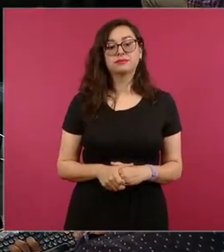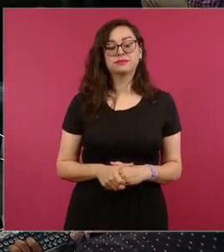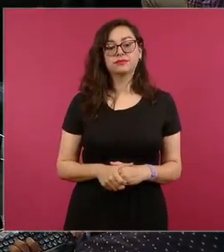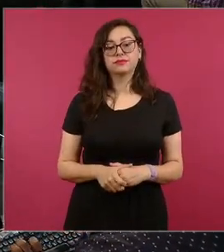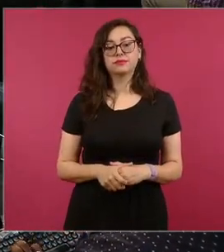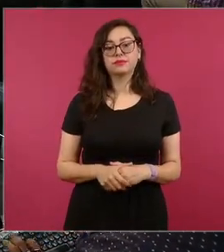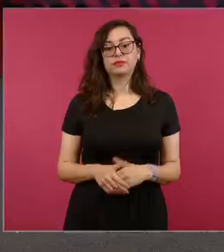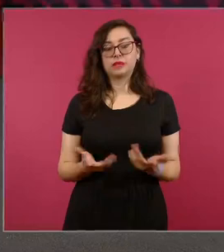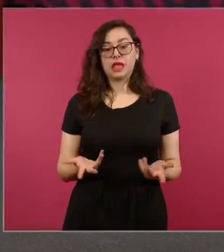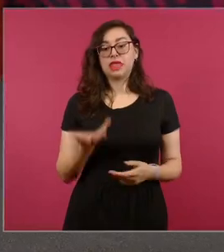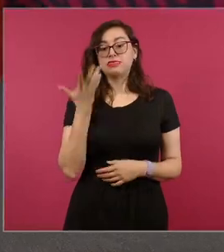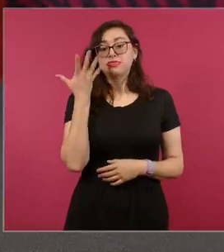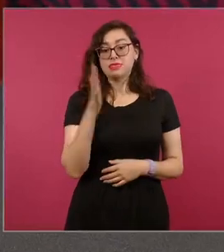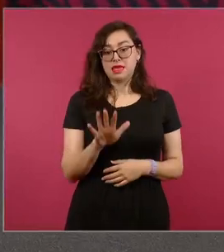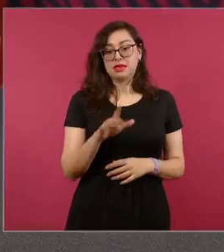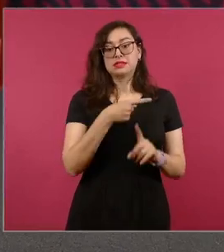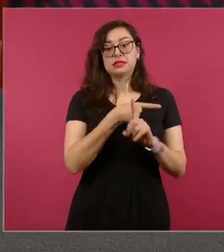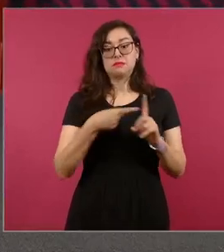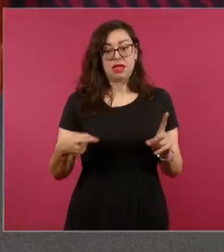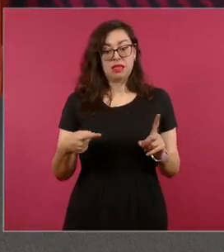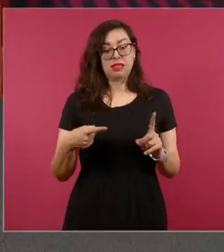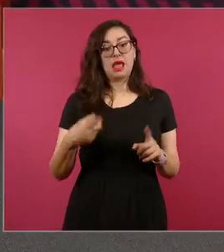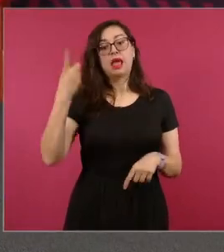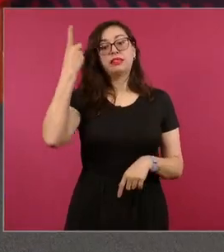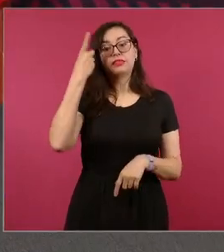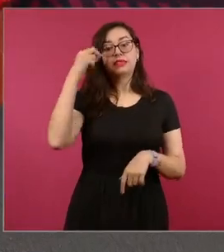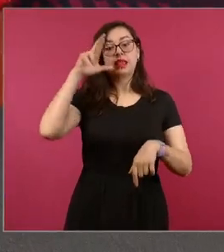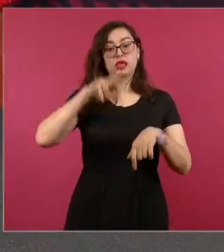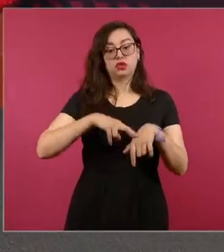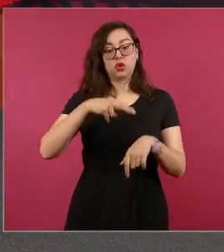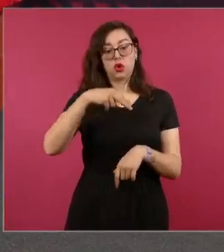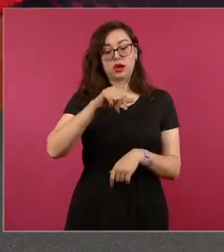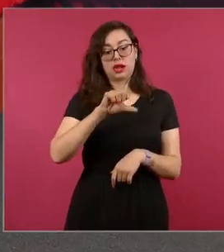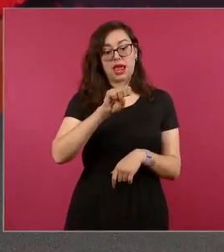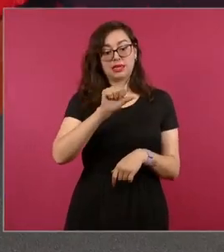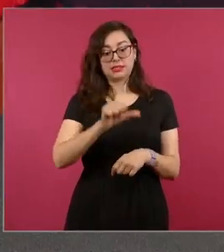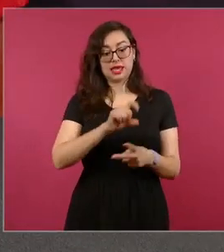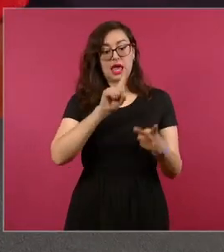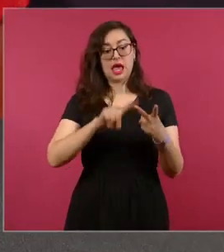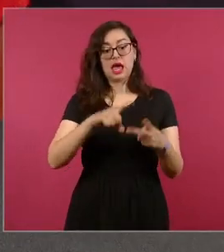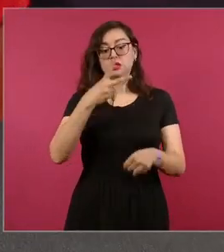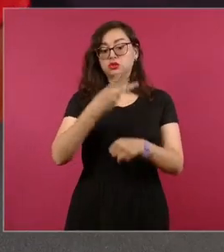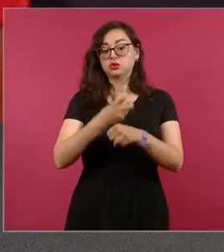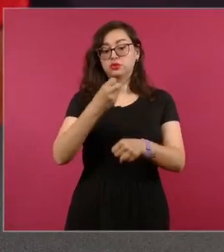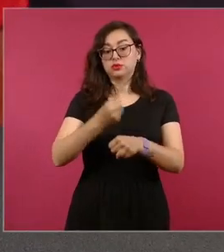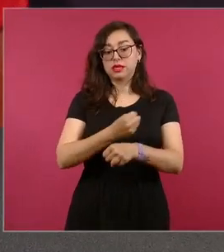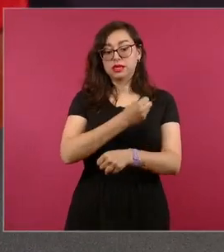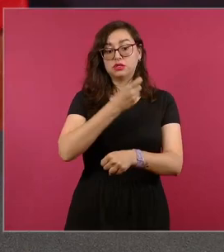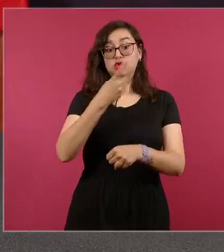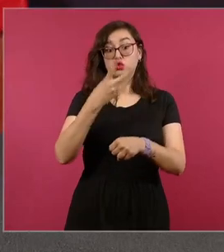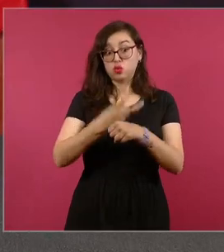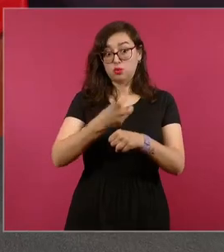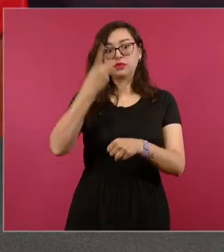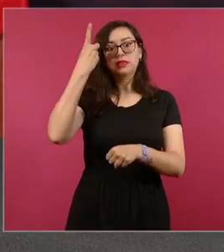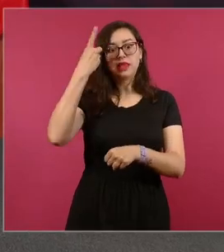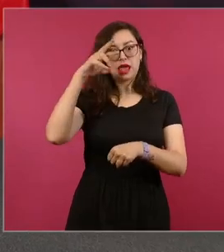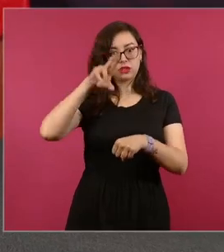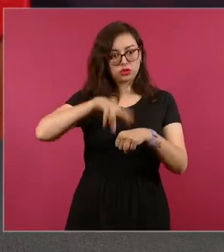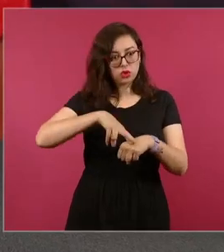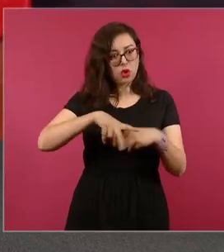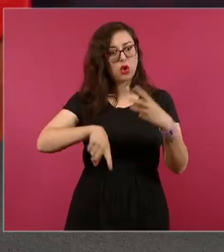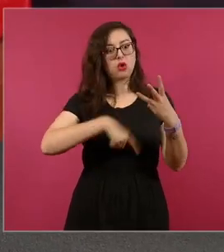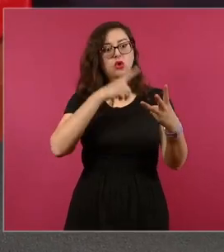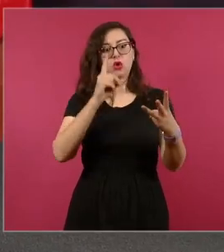A las 10:30 viene el director, el subdirector, viene una comisión de